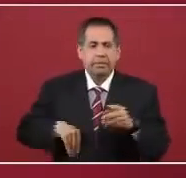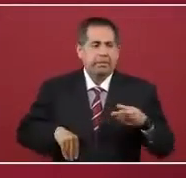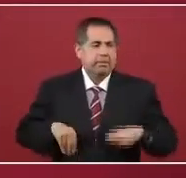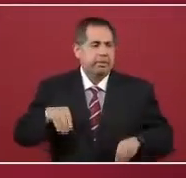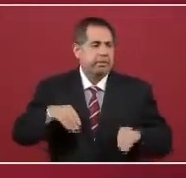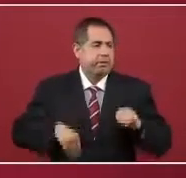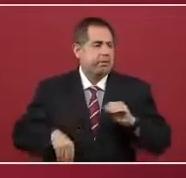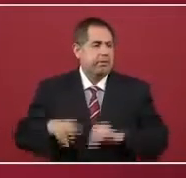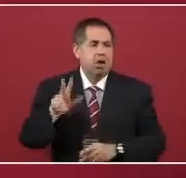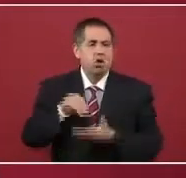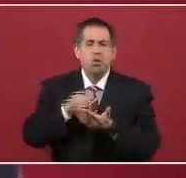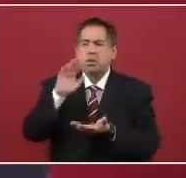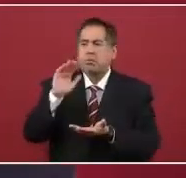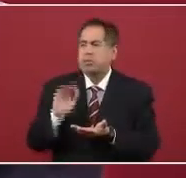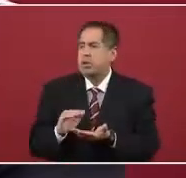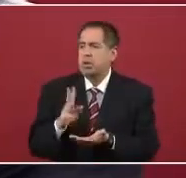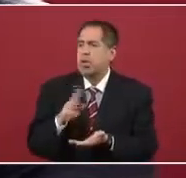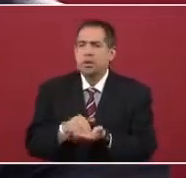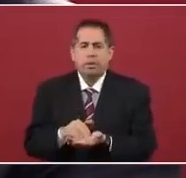porque